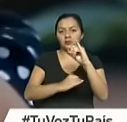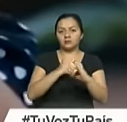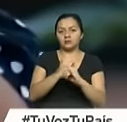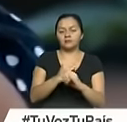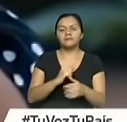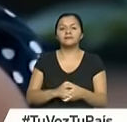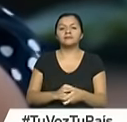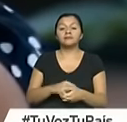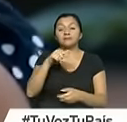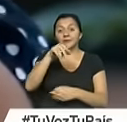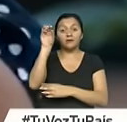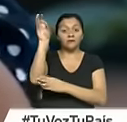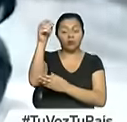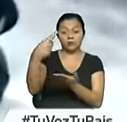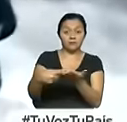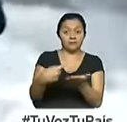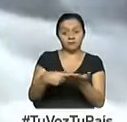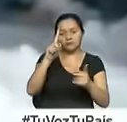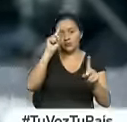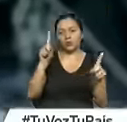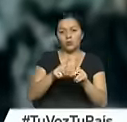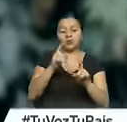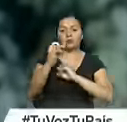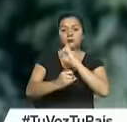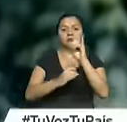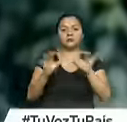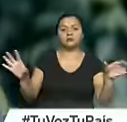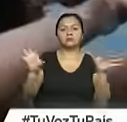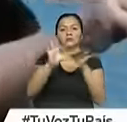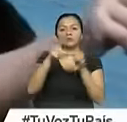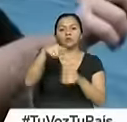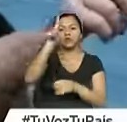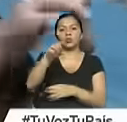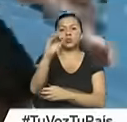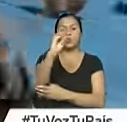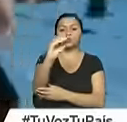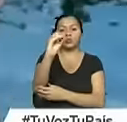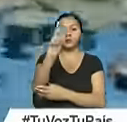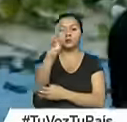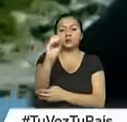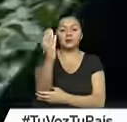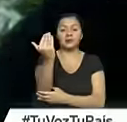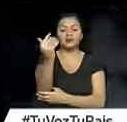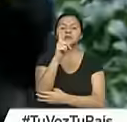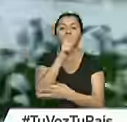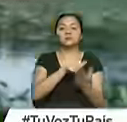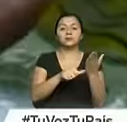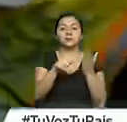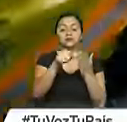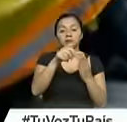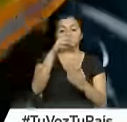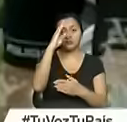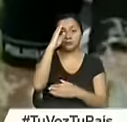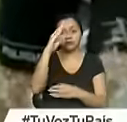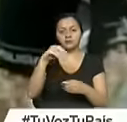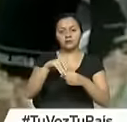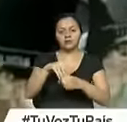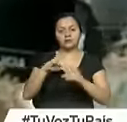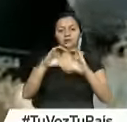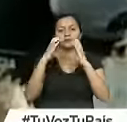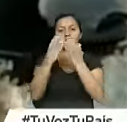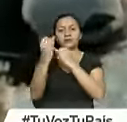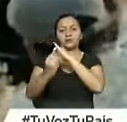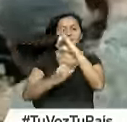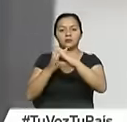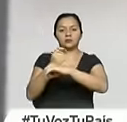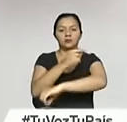coloquio responde al convenio interinstitucional firmado el 1 de octubre de 2015 entre el Ministerio del Interior y el Comité